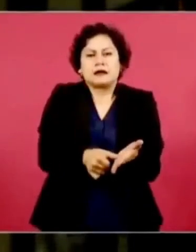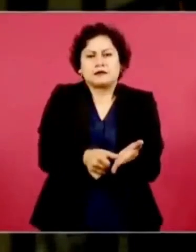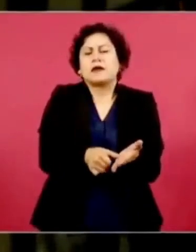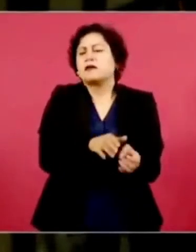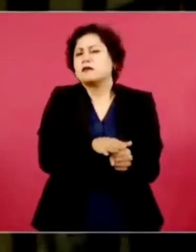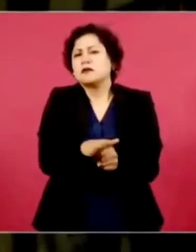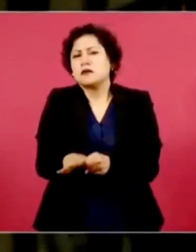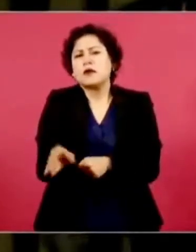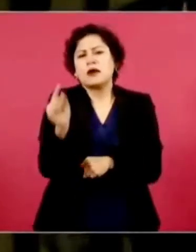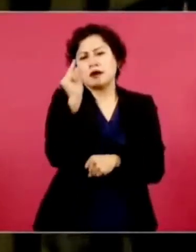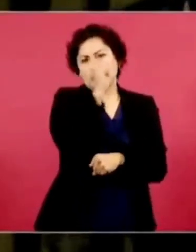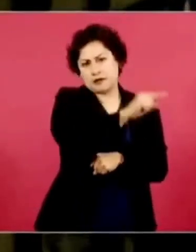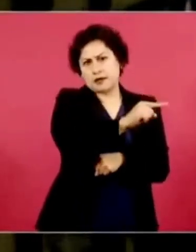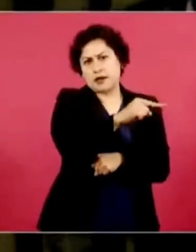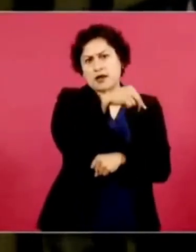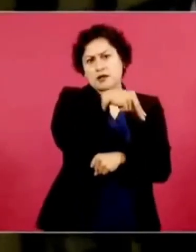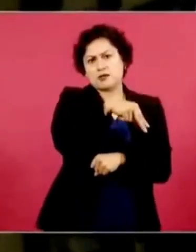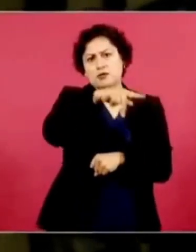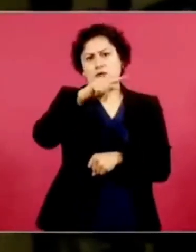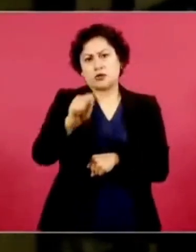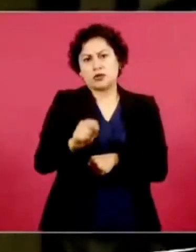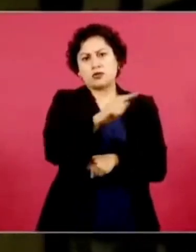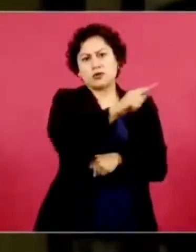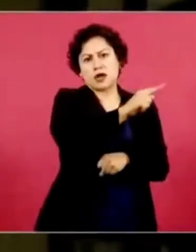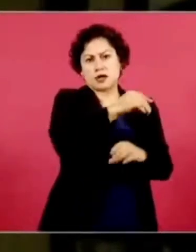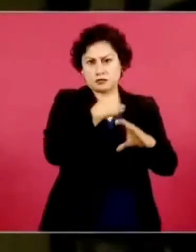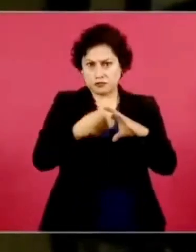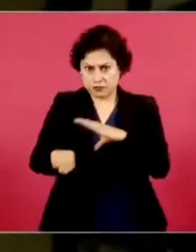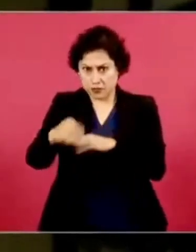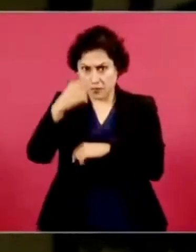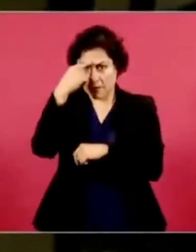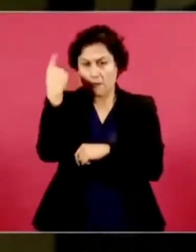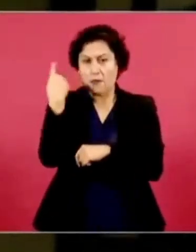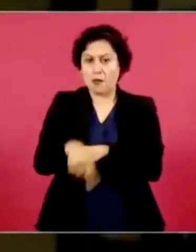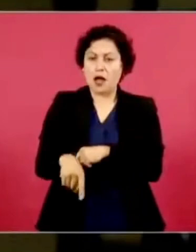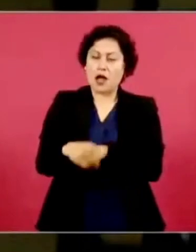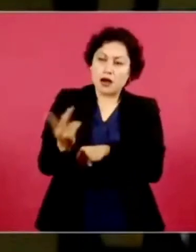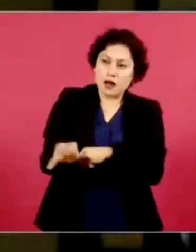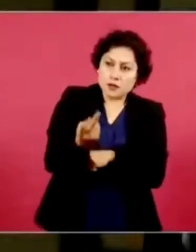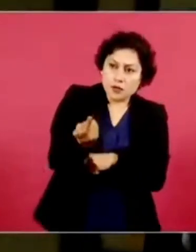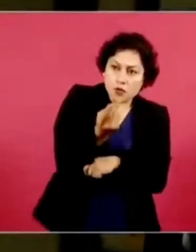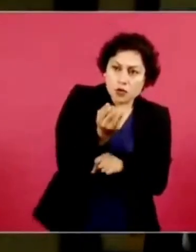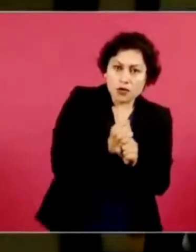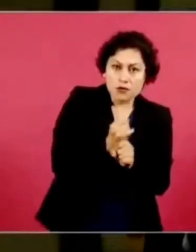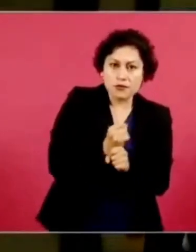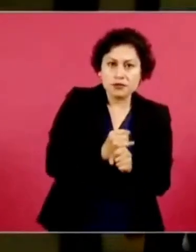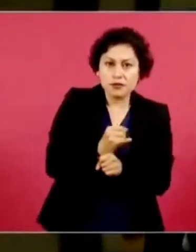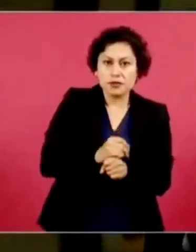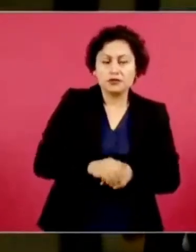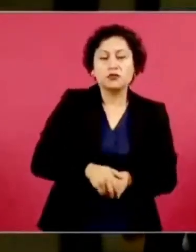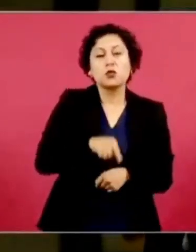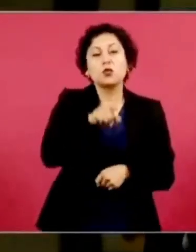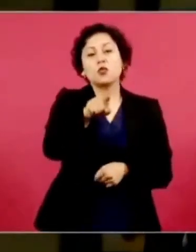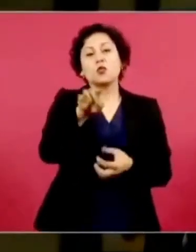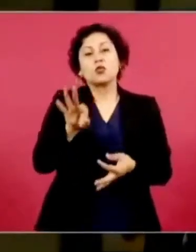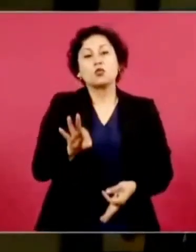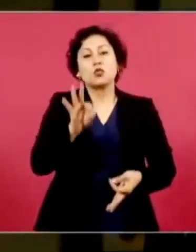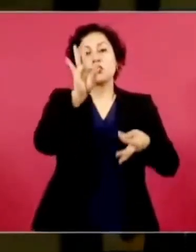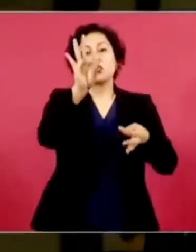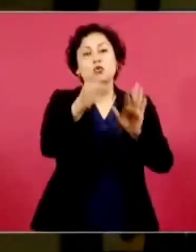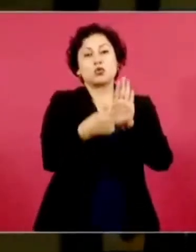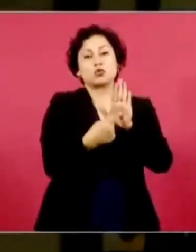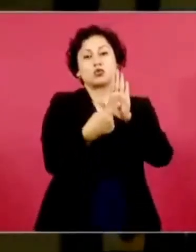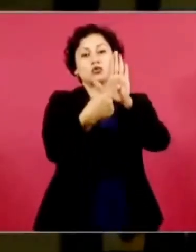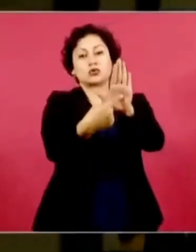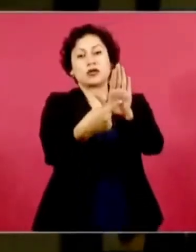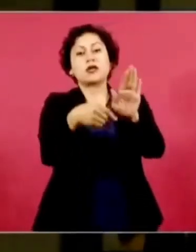jefa de la corresponsalía del New York Times para este reportaje que ya desglosó ayer, usted da a conocer su número